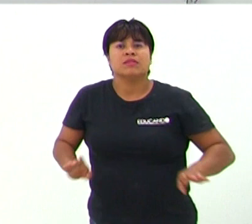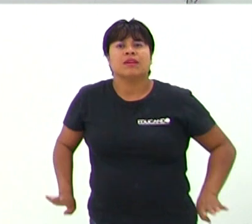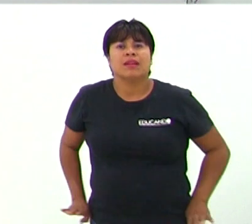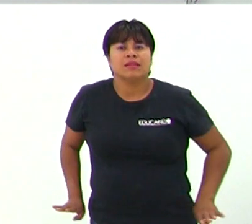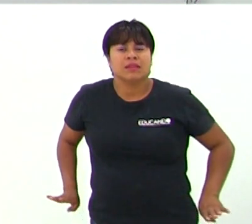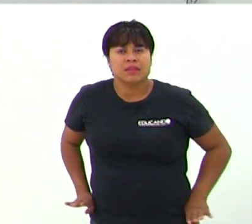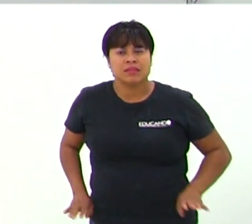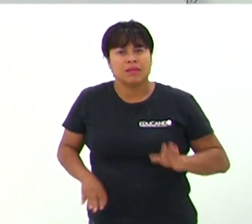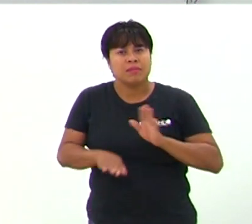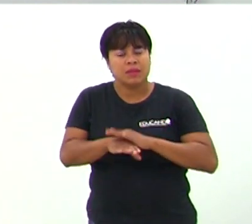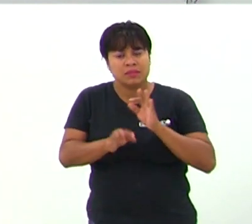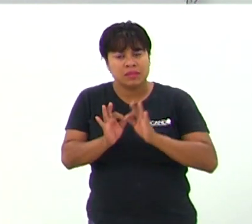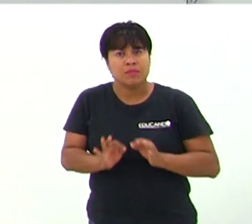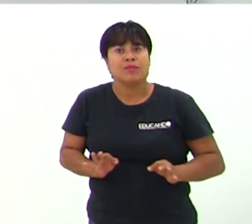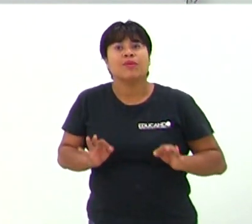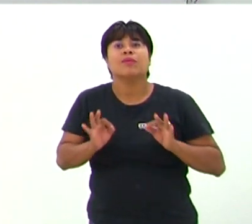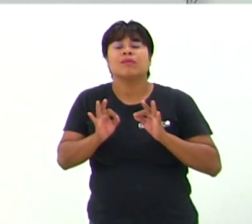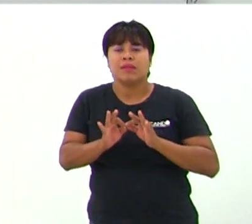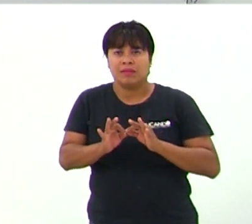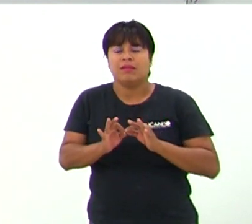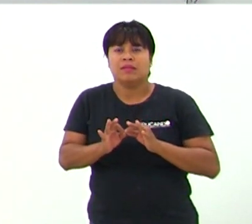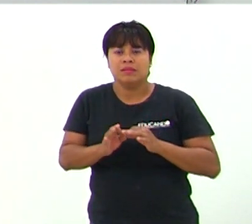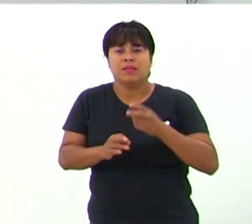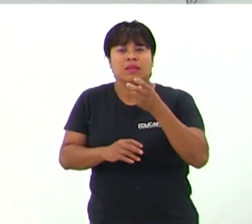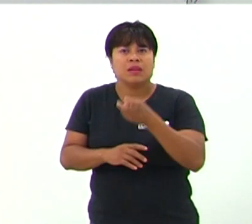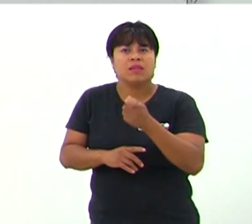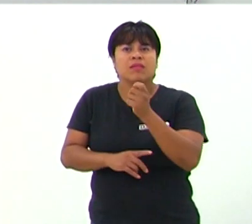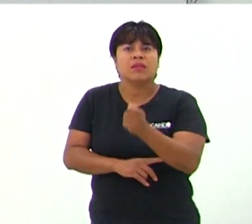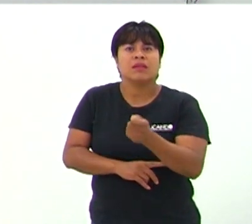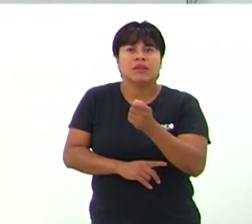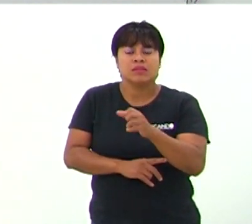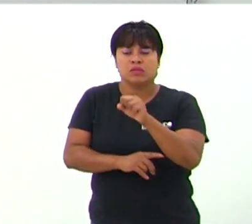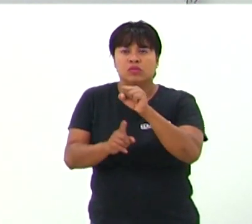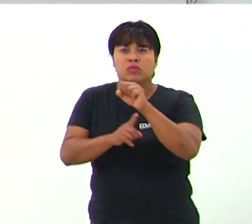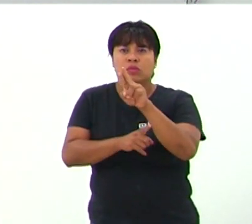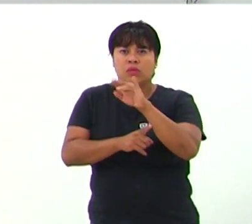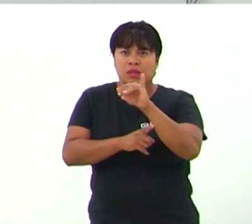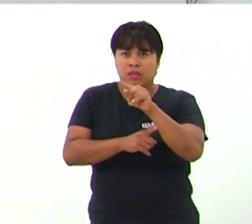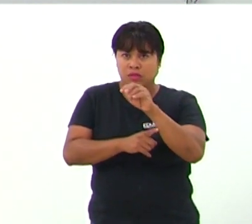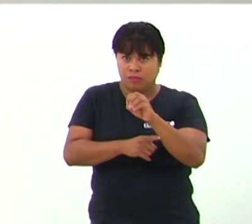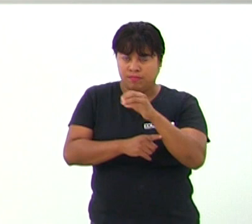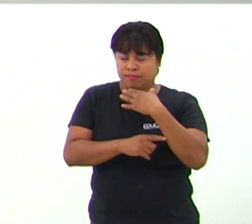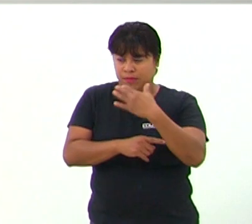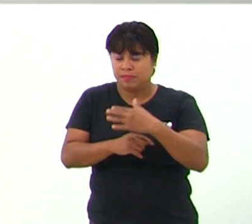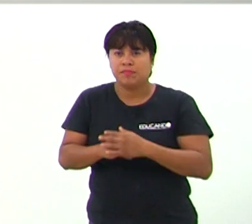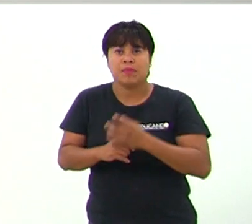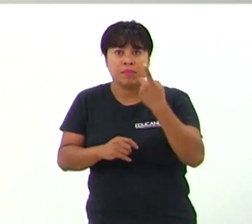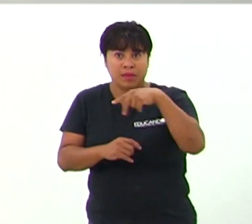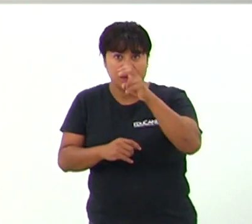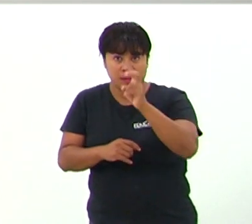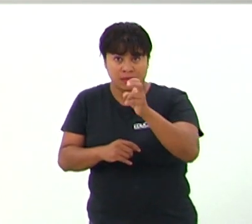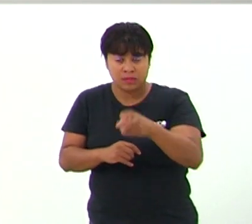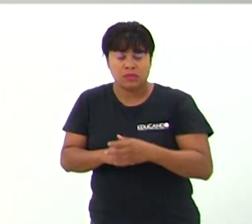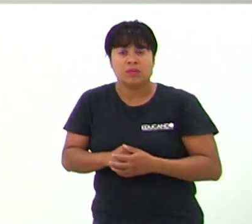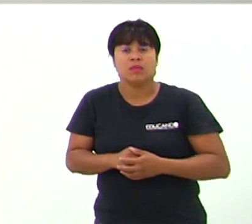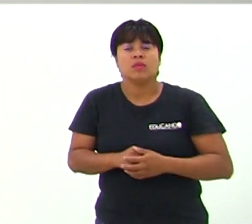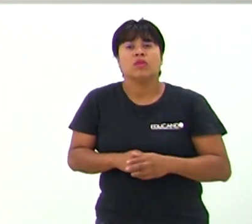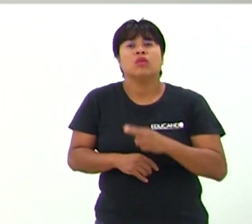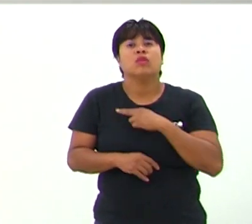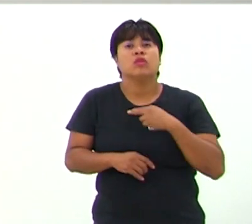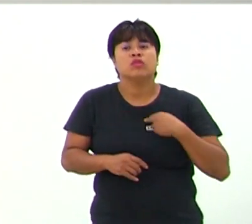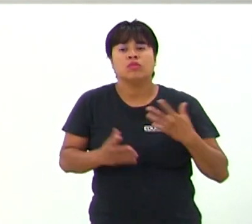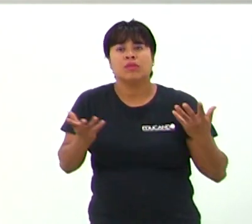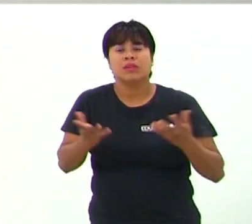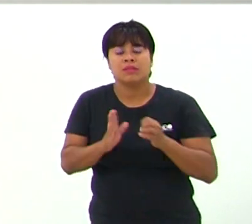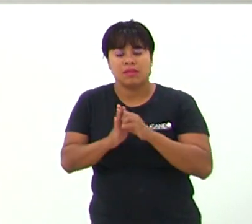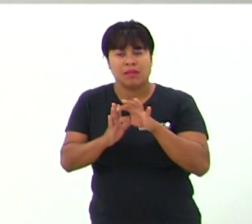características más esenciales de lo que es el sujeto. Bien, para ello vamos a hacer un